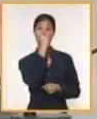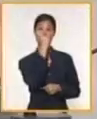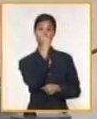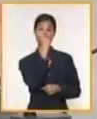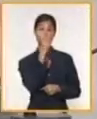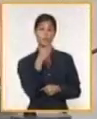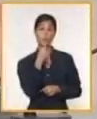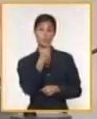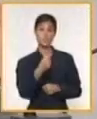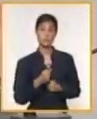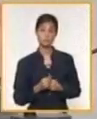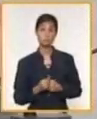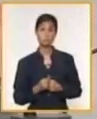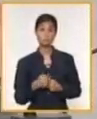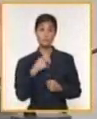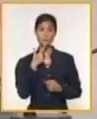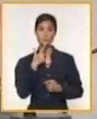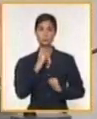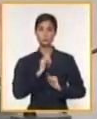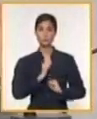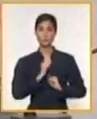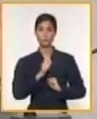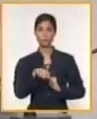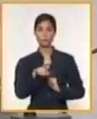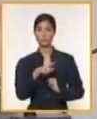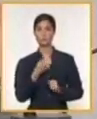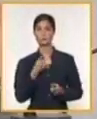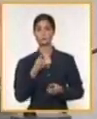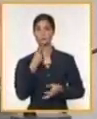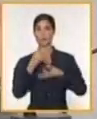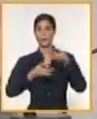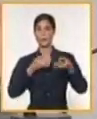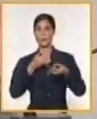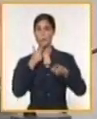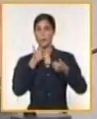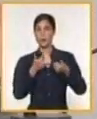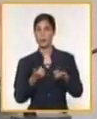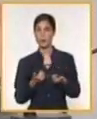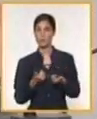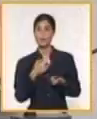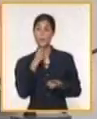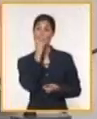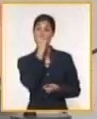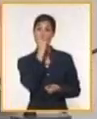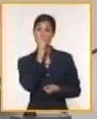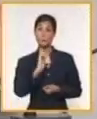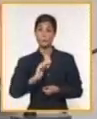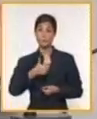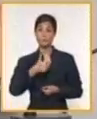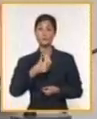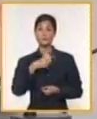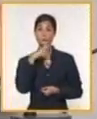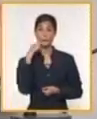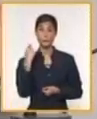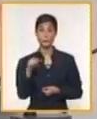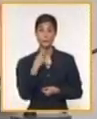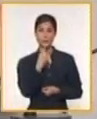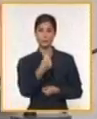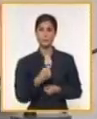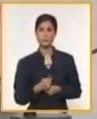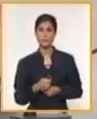cosas con una contundencia tremenda. Por ejemplo, dicen aquí que Putin acaba de decir que no quiere